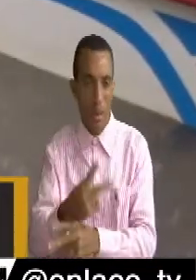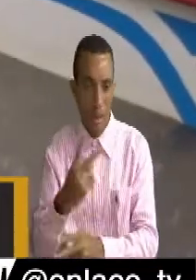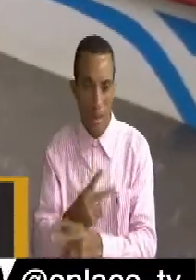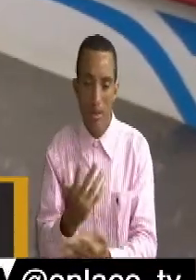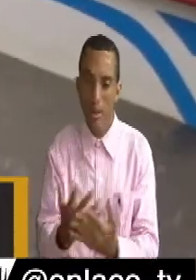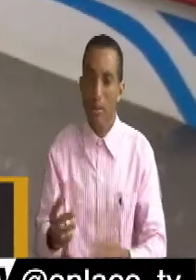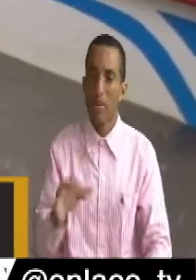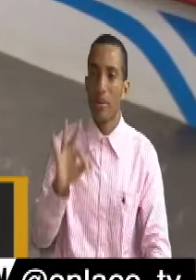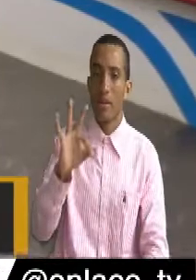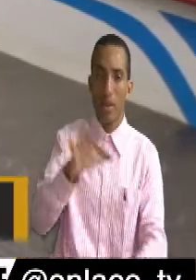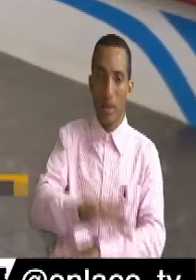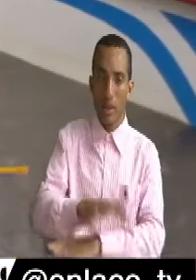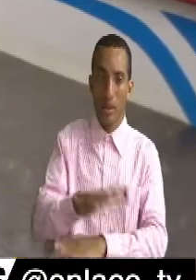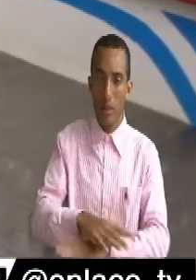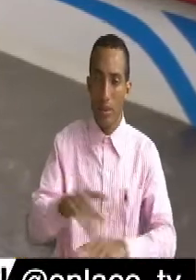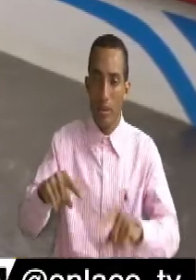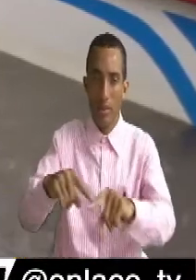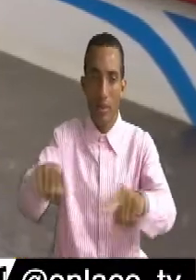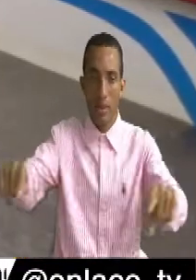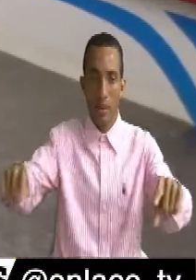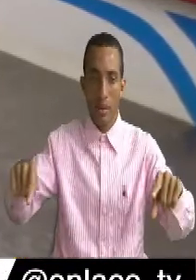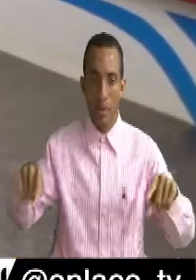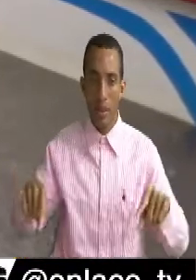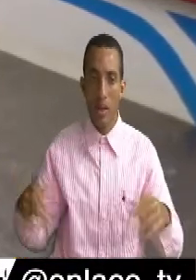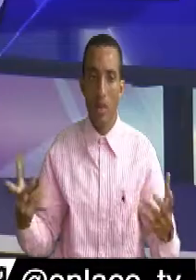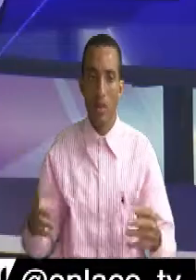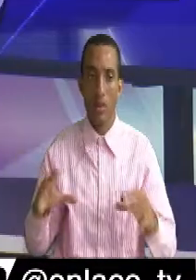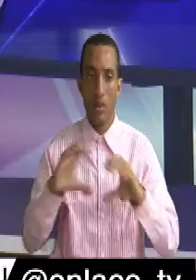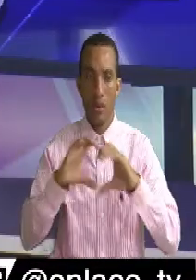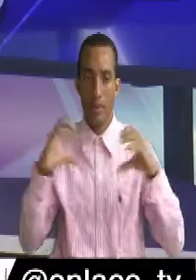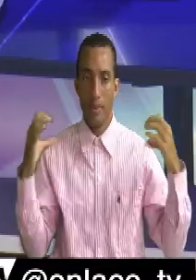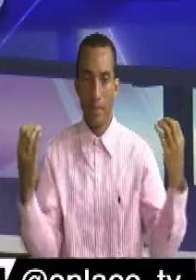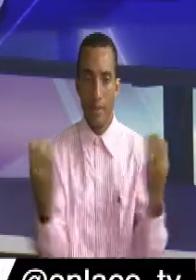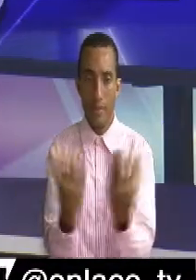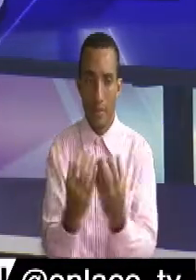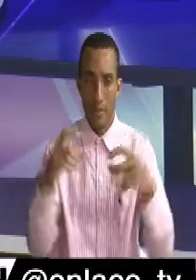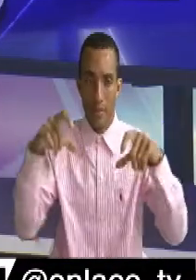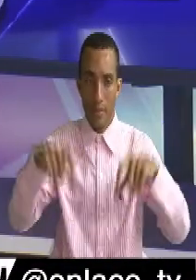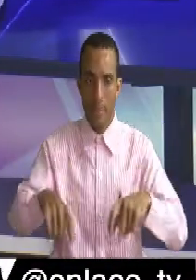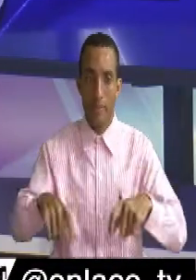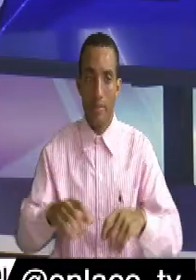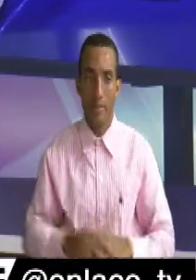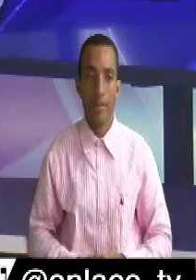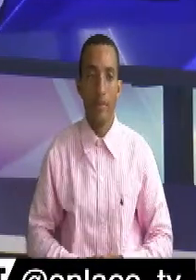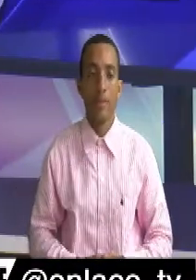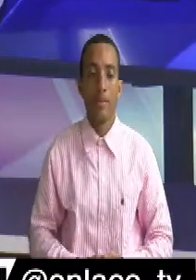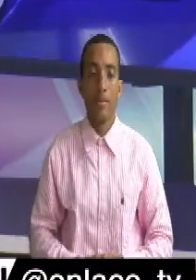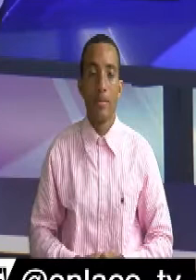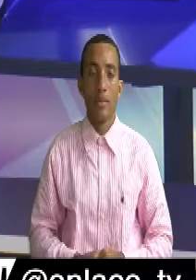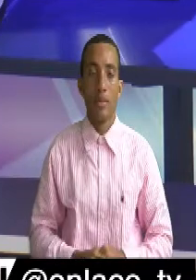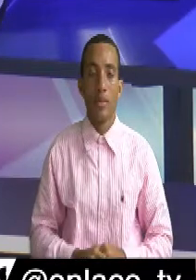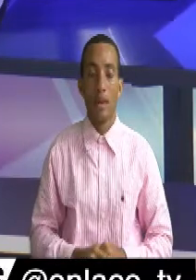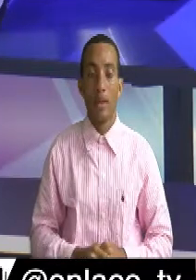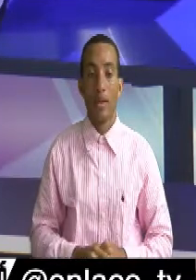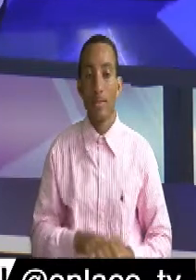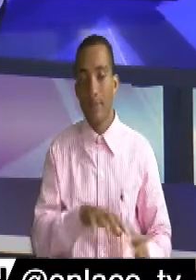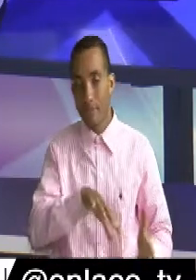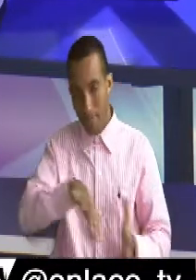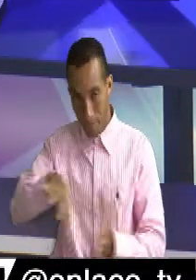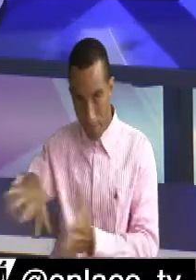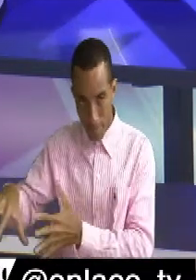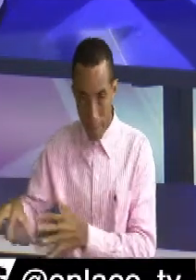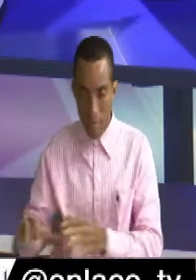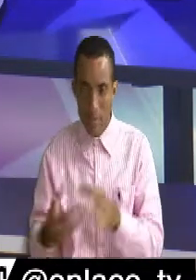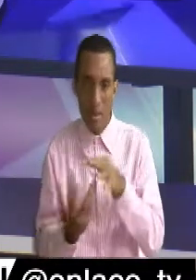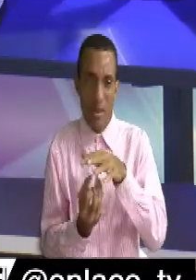en el auditorio del Estadio Daniel Villa Zapata. Y la erosión amenaza con llevarse una vivienda en el sector conocido como la